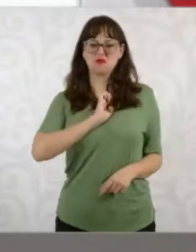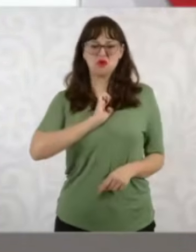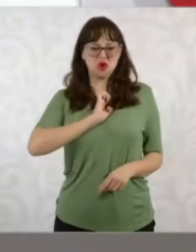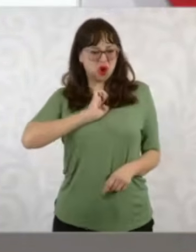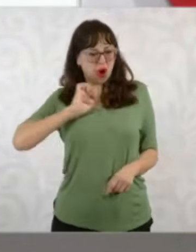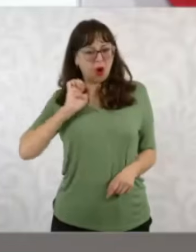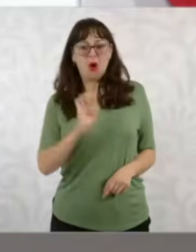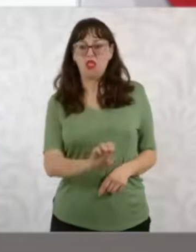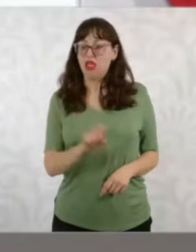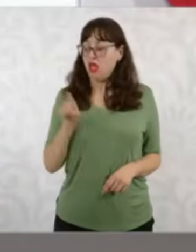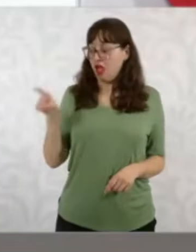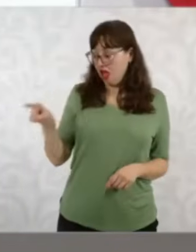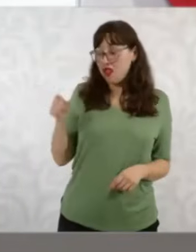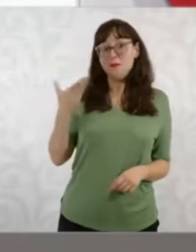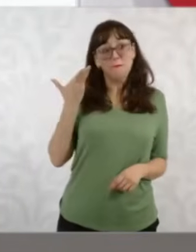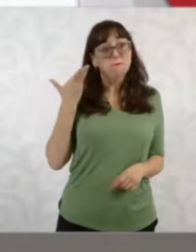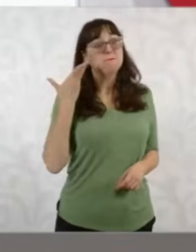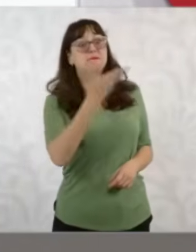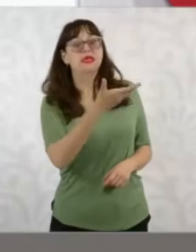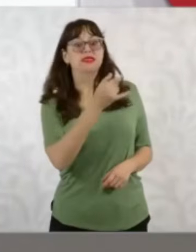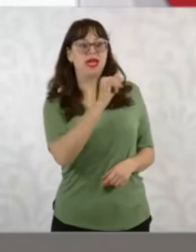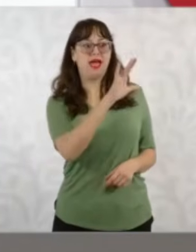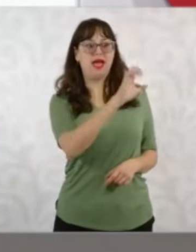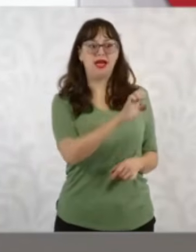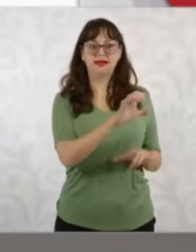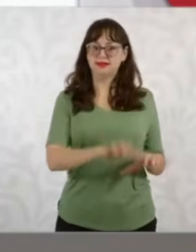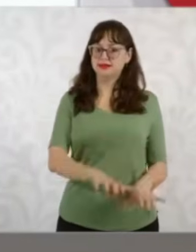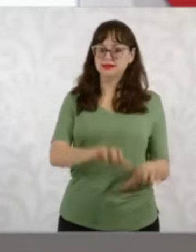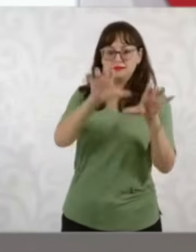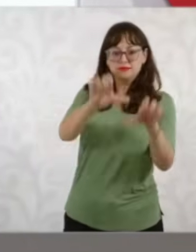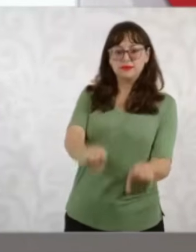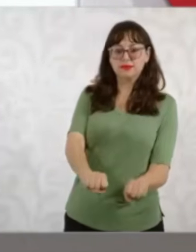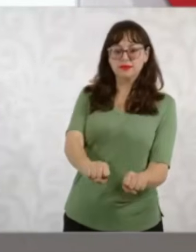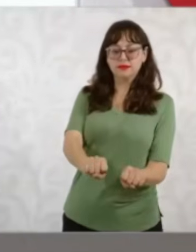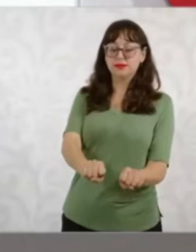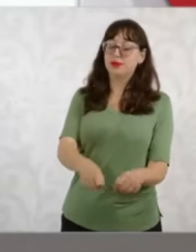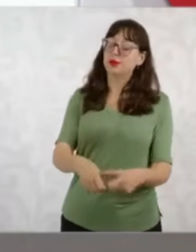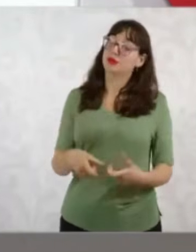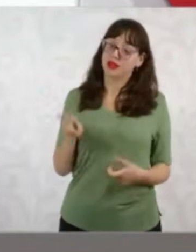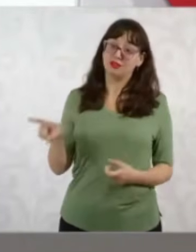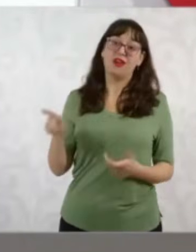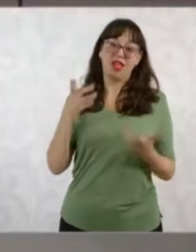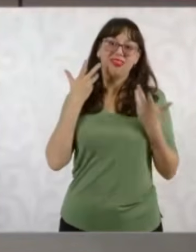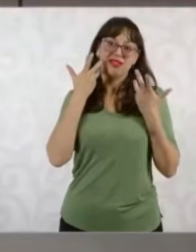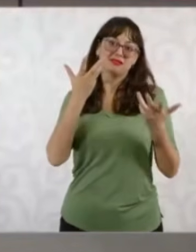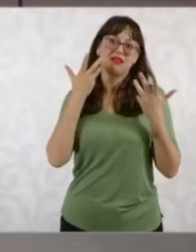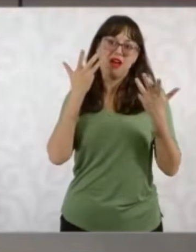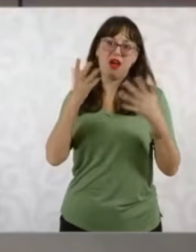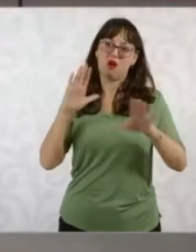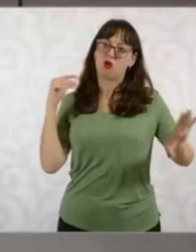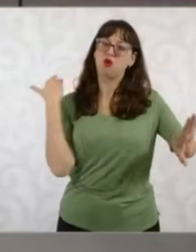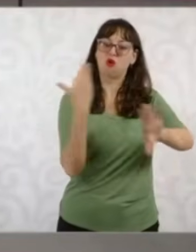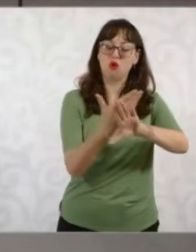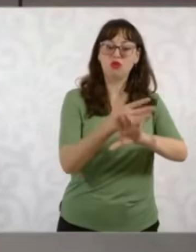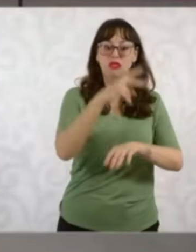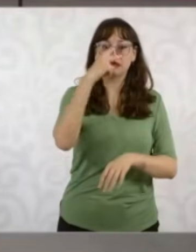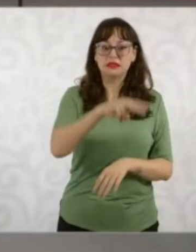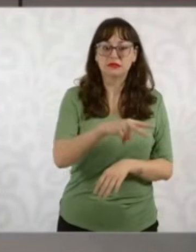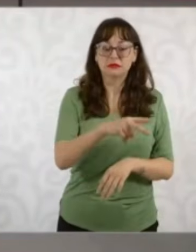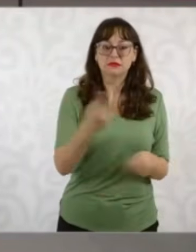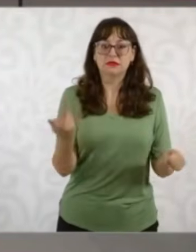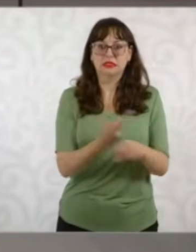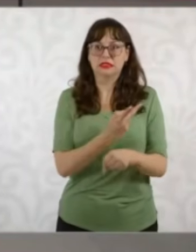es lo que retoman, que en buena medida es lo que desean. Se les cae la